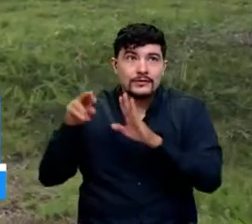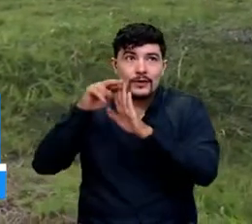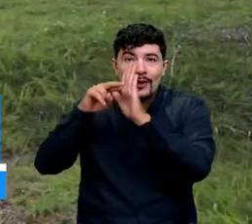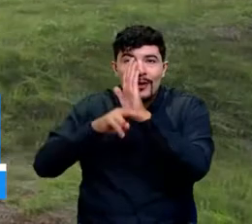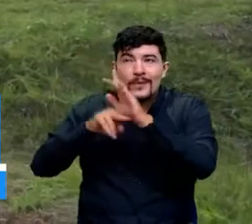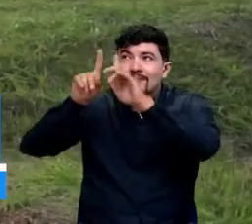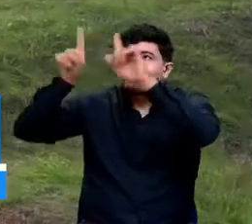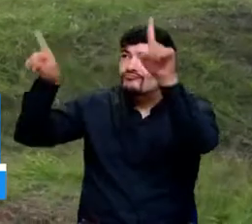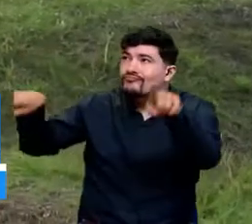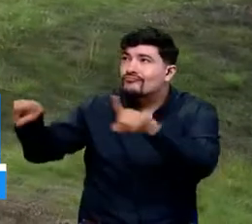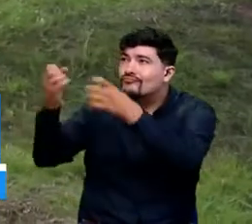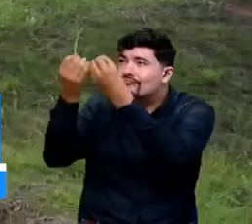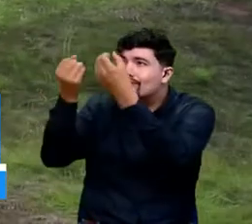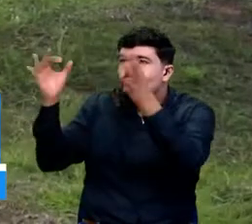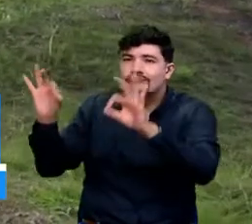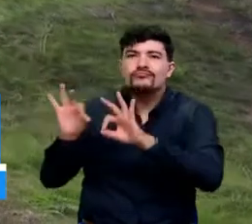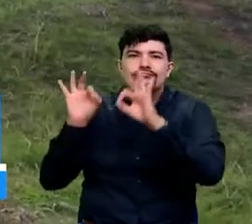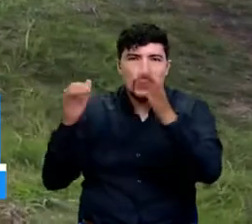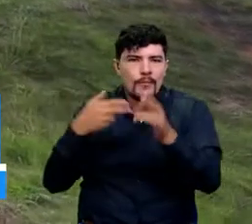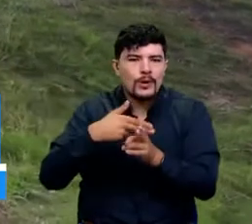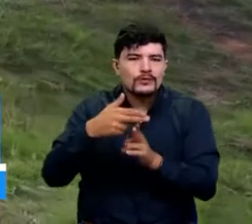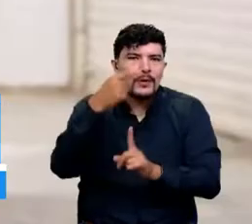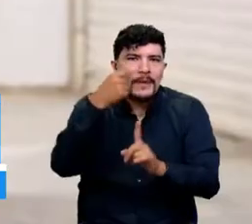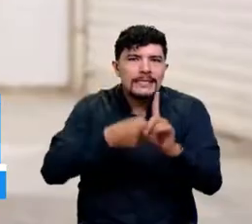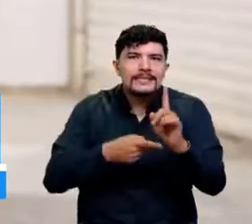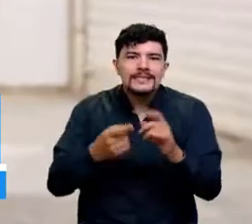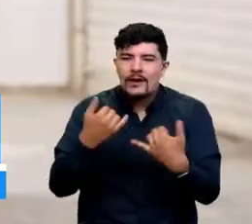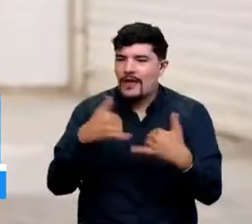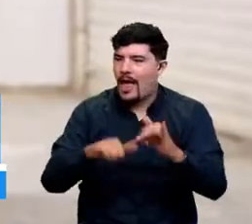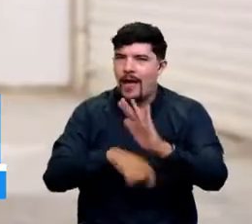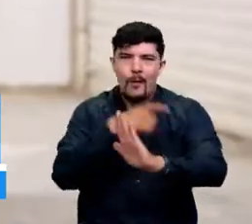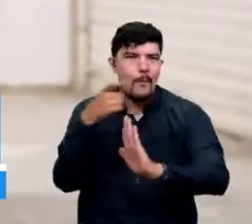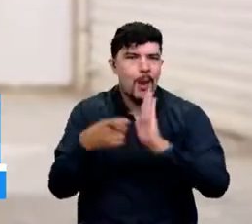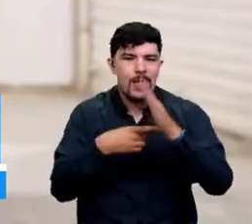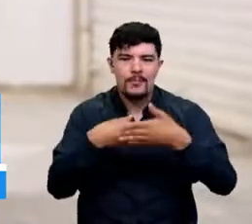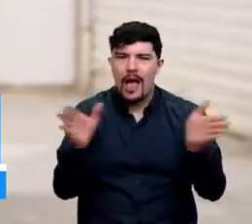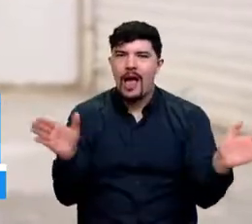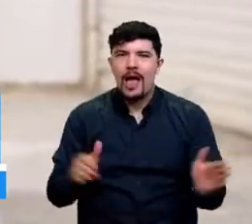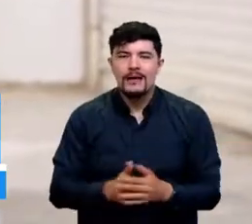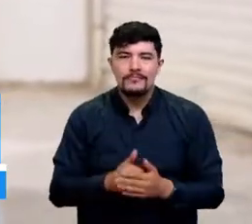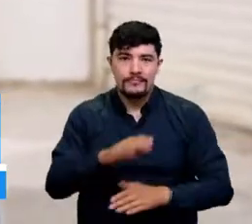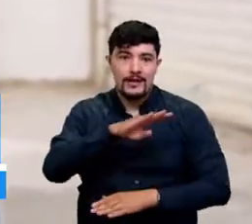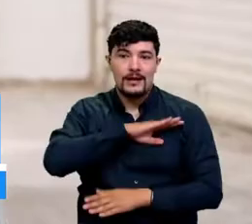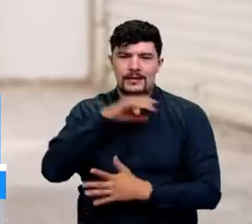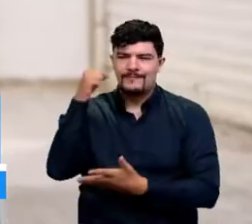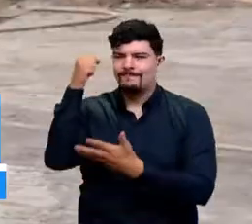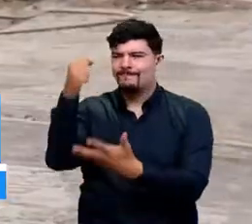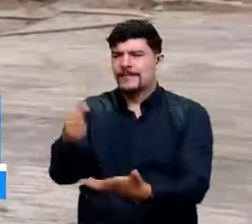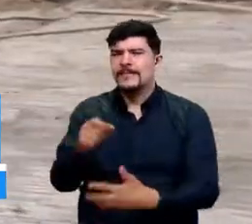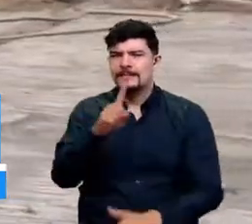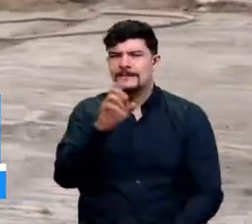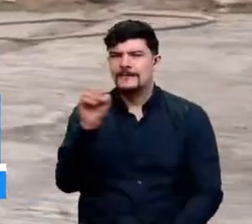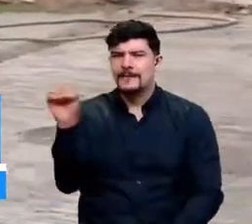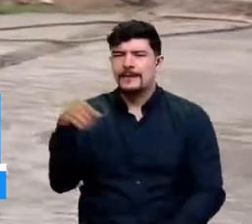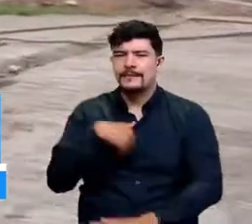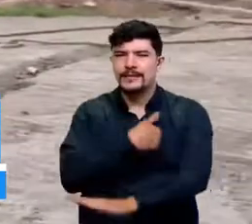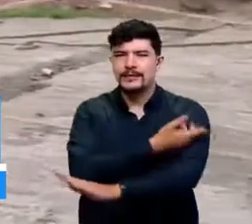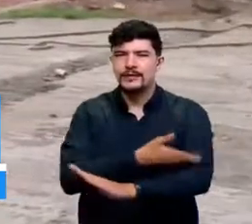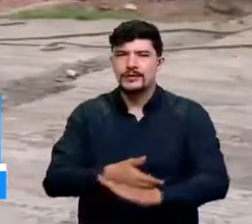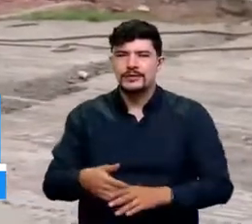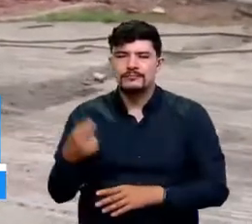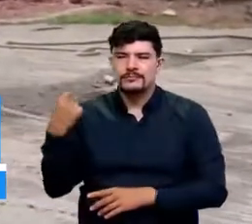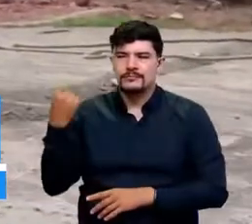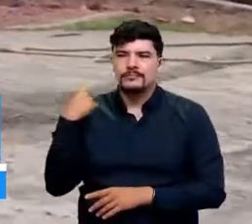será puesta en servicio a finales del presente mes. La administración municipal invirtió 100 millones de pesos. Estas obras iniciaron